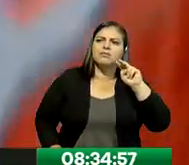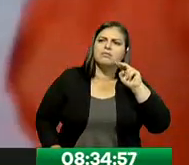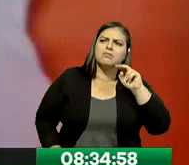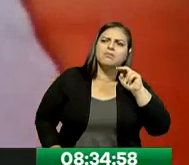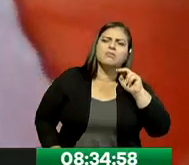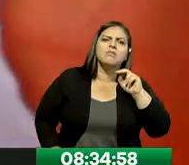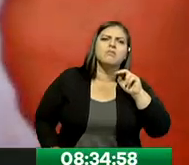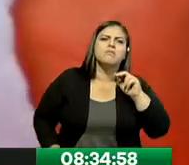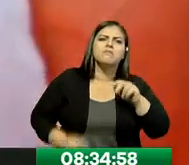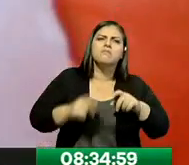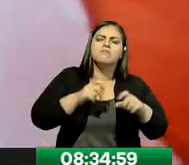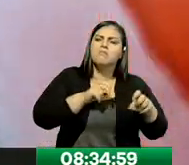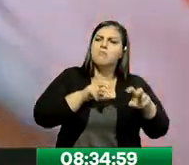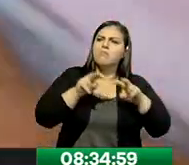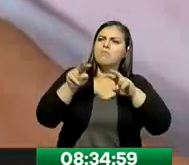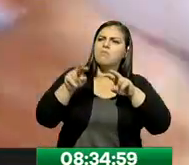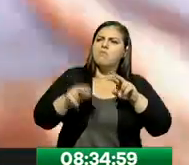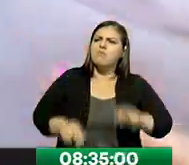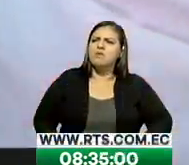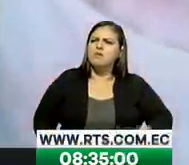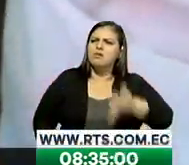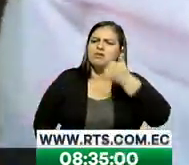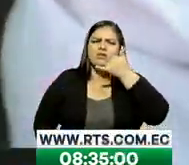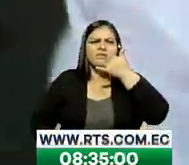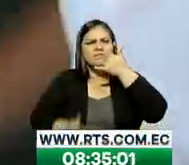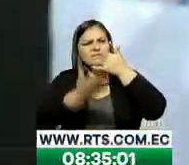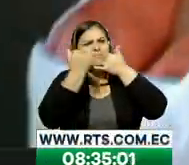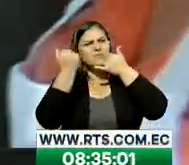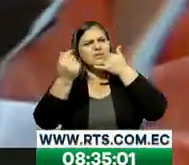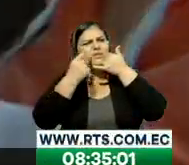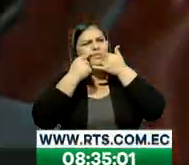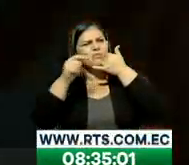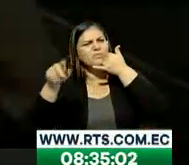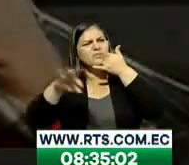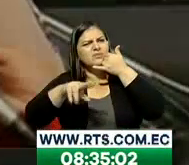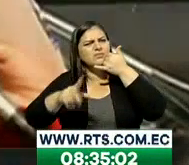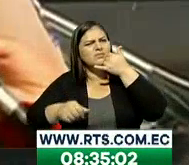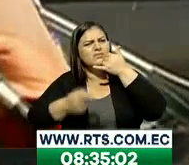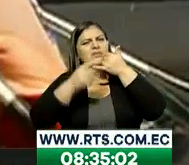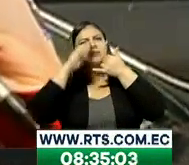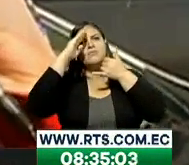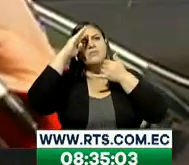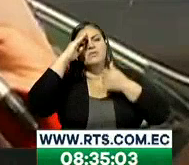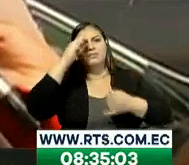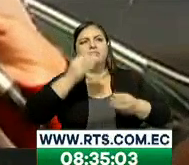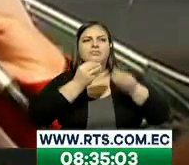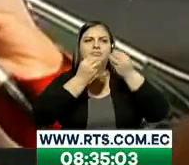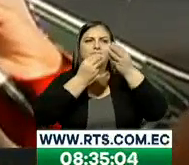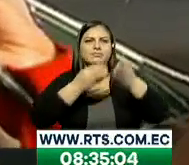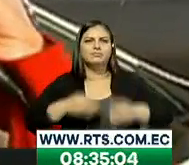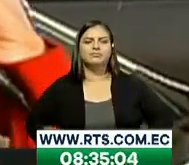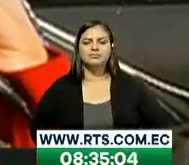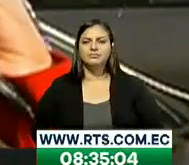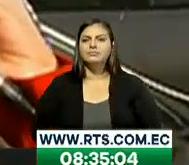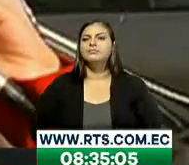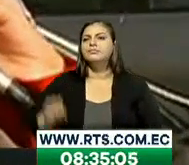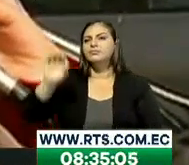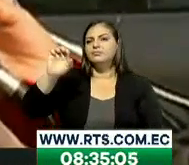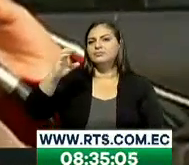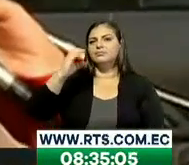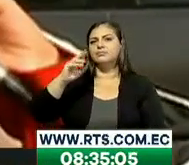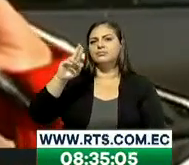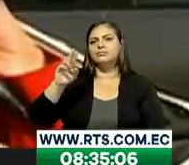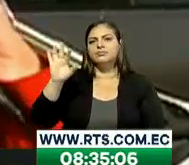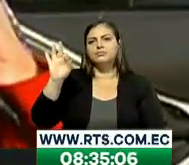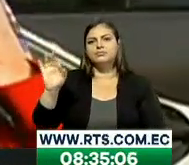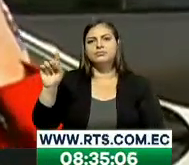comió, ellos llamaron a la policía y ya lo cogieron infragante con los aparatos en la mano. Por el reporte del EQ911, nos